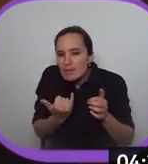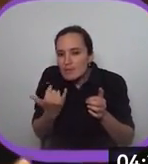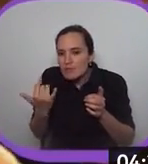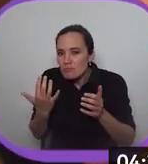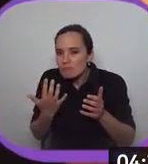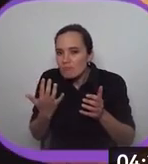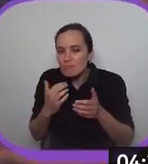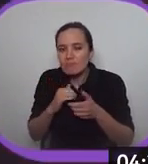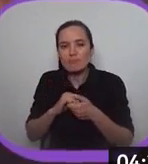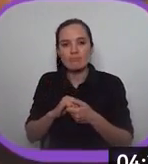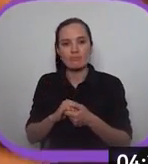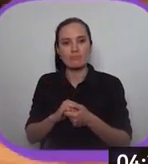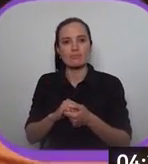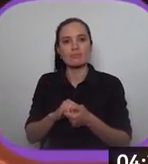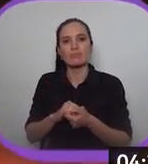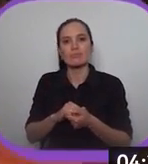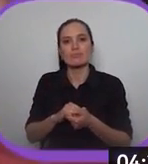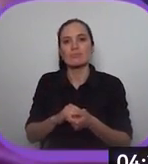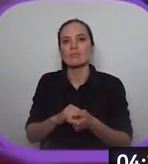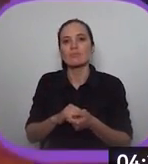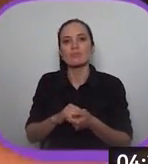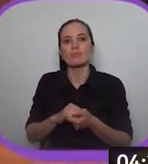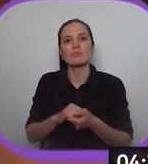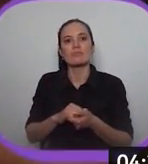más interesante.